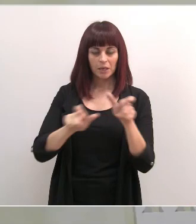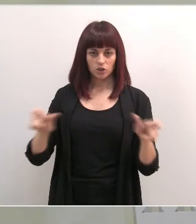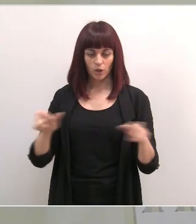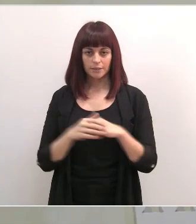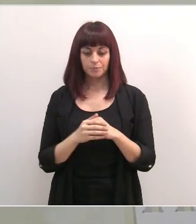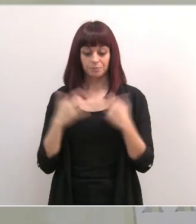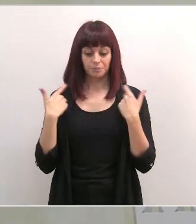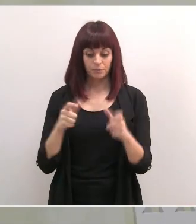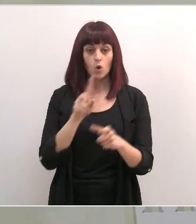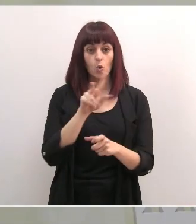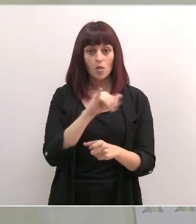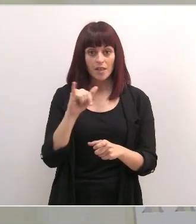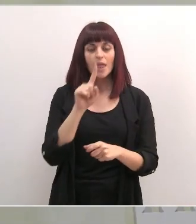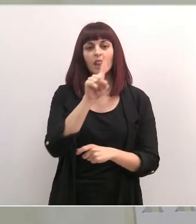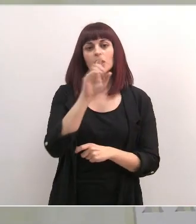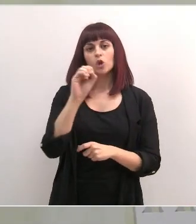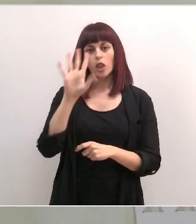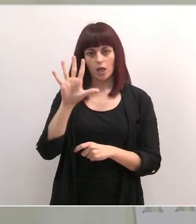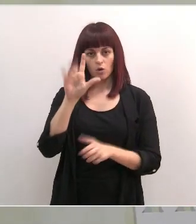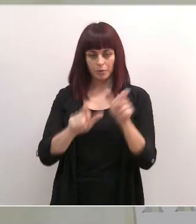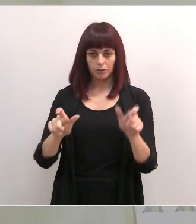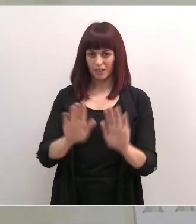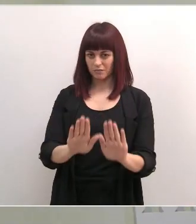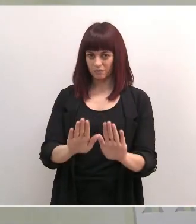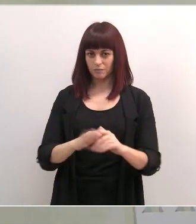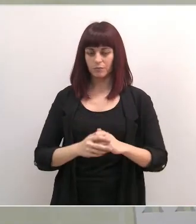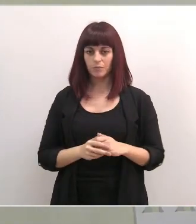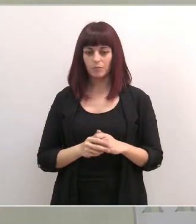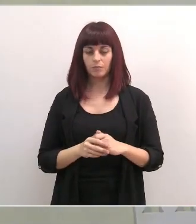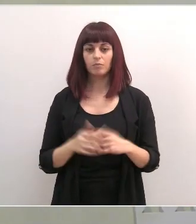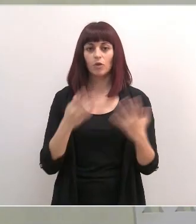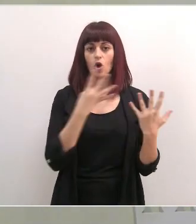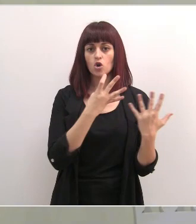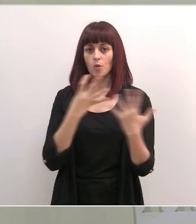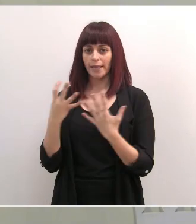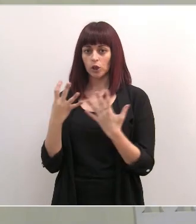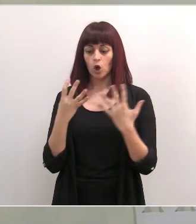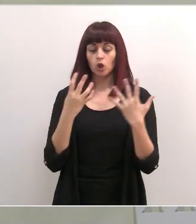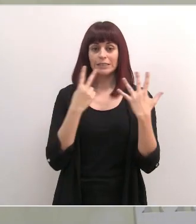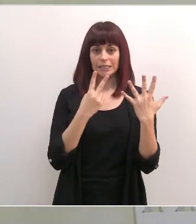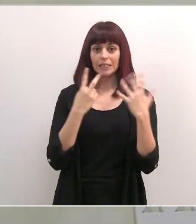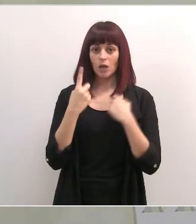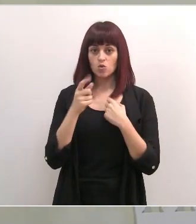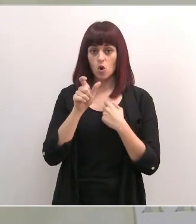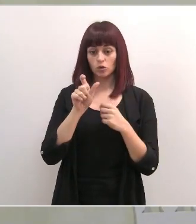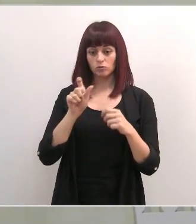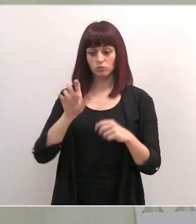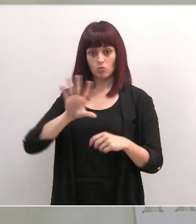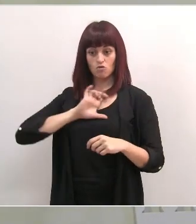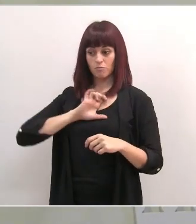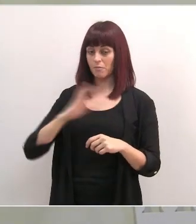de 105 personas ingresadas en intensivos. De los 971 nuevos casos declarados en el día de